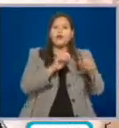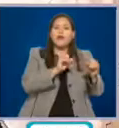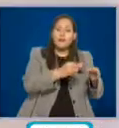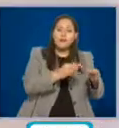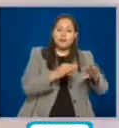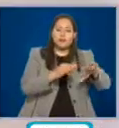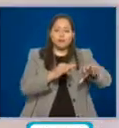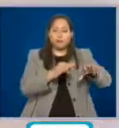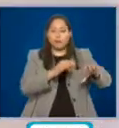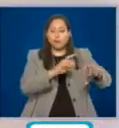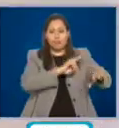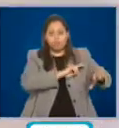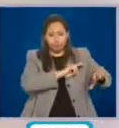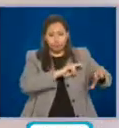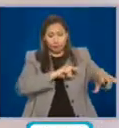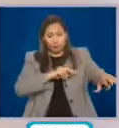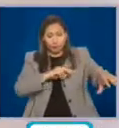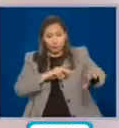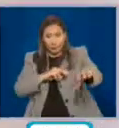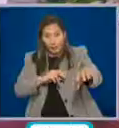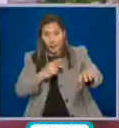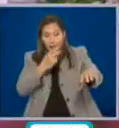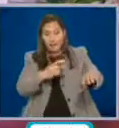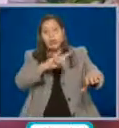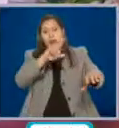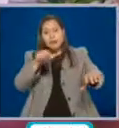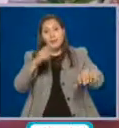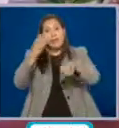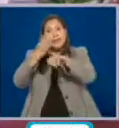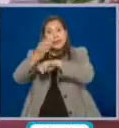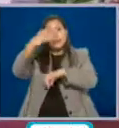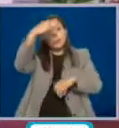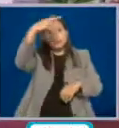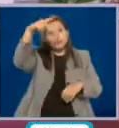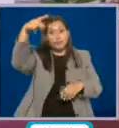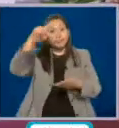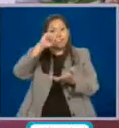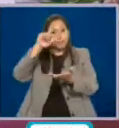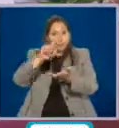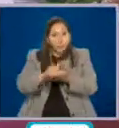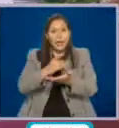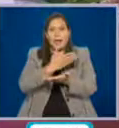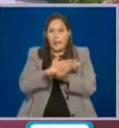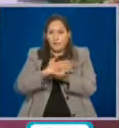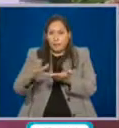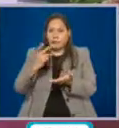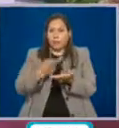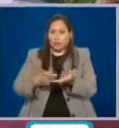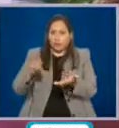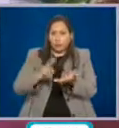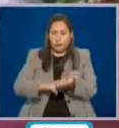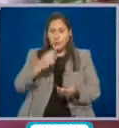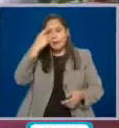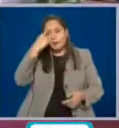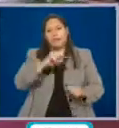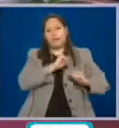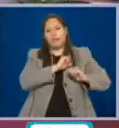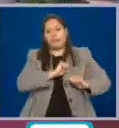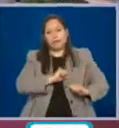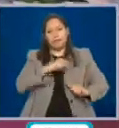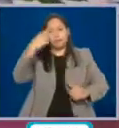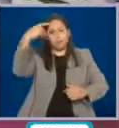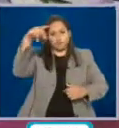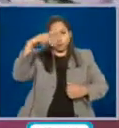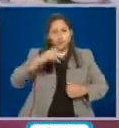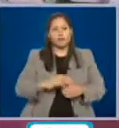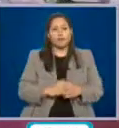en fin, esa competencia federal, y a su vez los estados generarán una ley local. Para sus poderes y autoridades